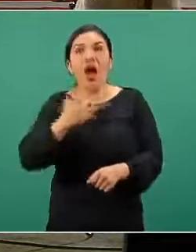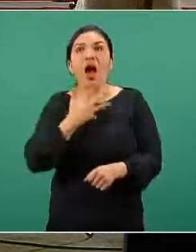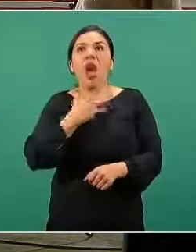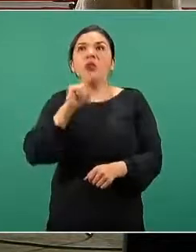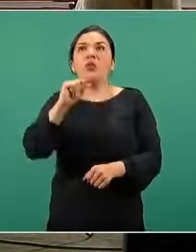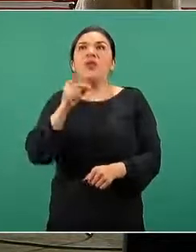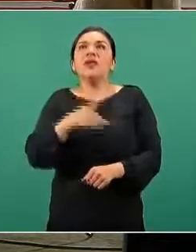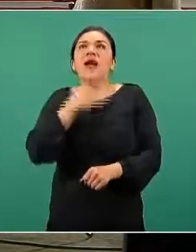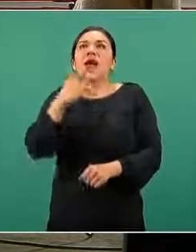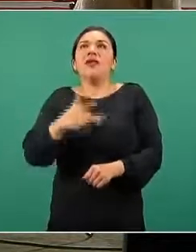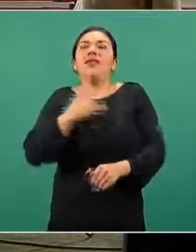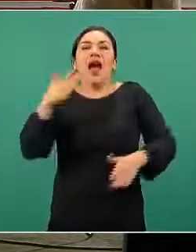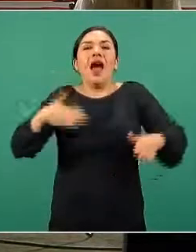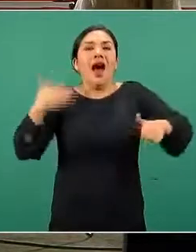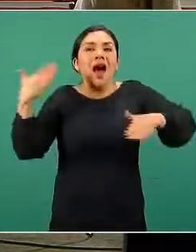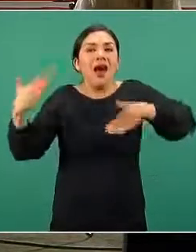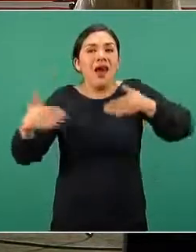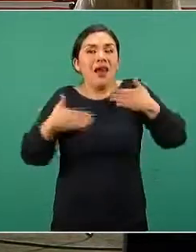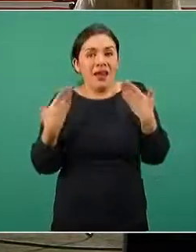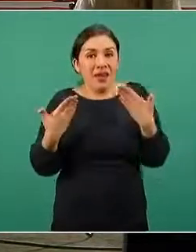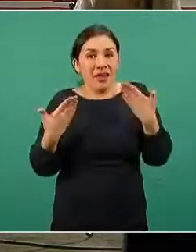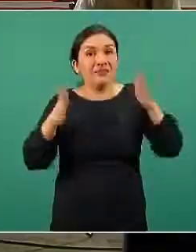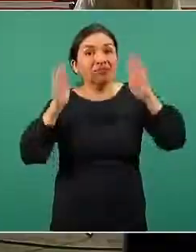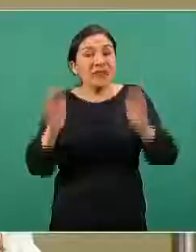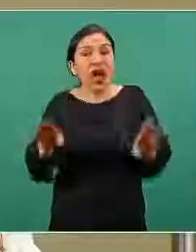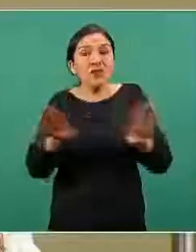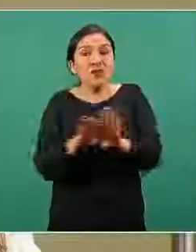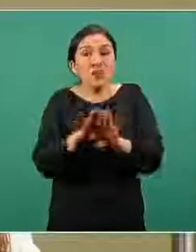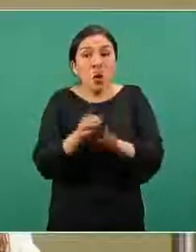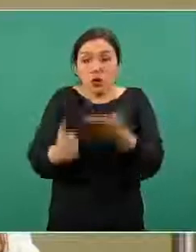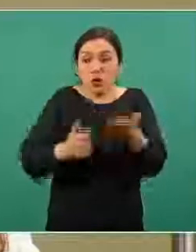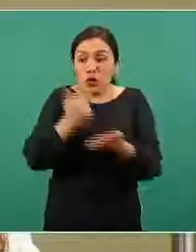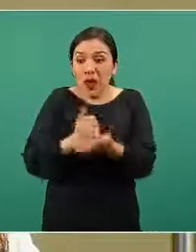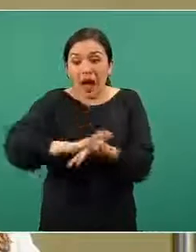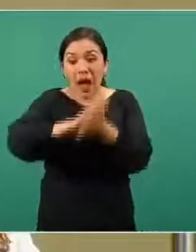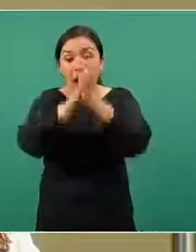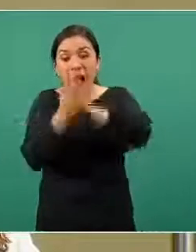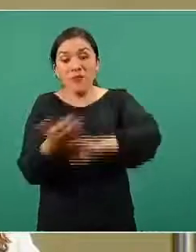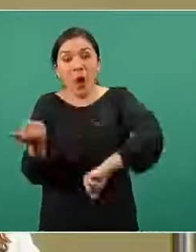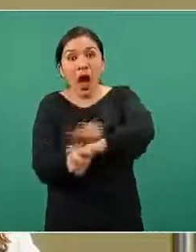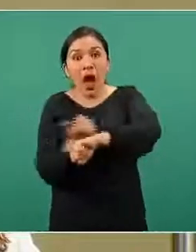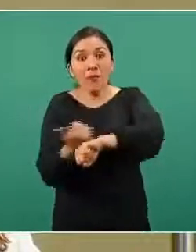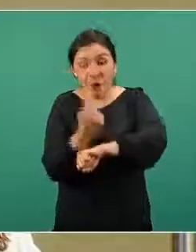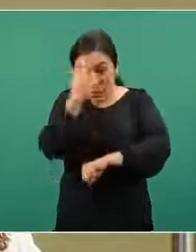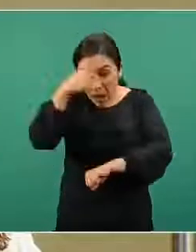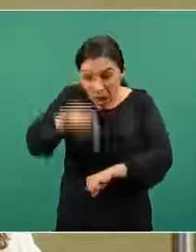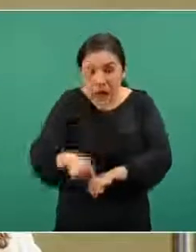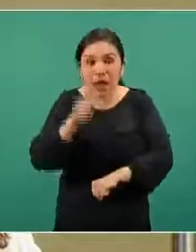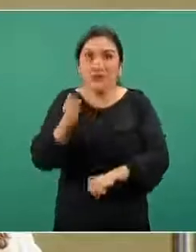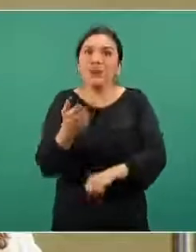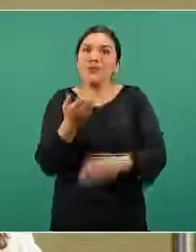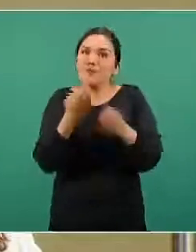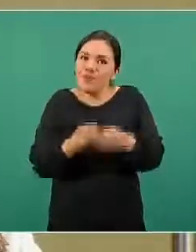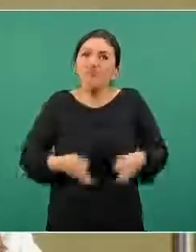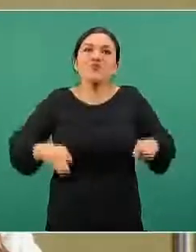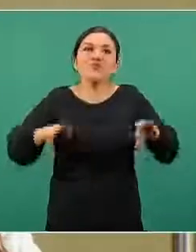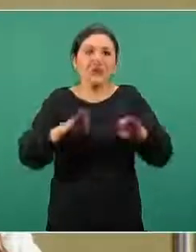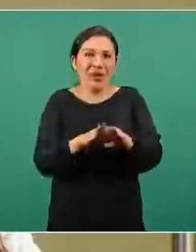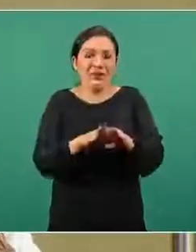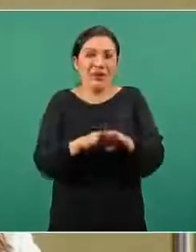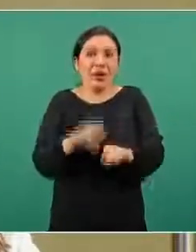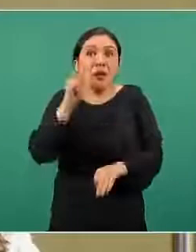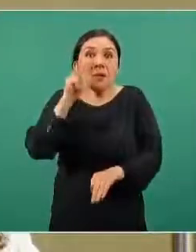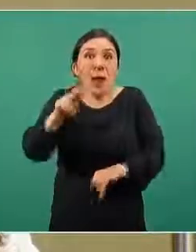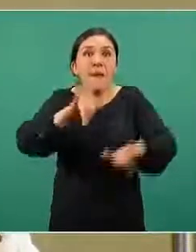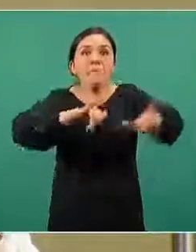momento de celebración, porque el hecho de que la ciudad pase a amarillo para nosotros es muy importante, y el hecho